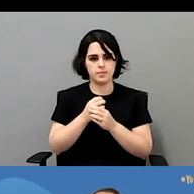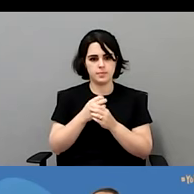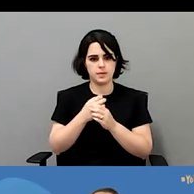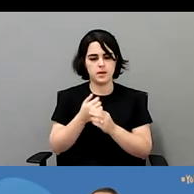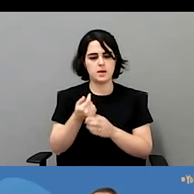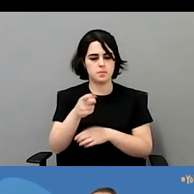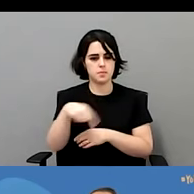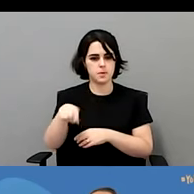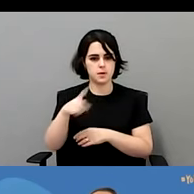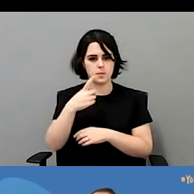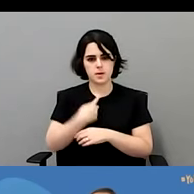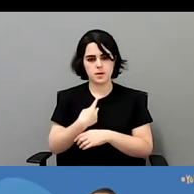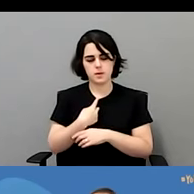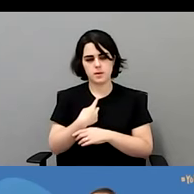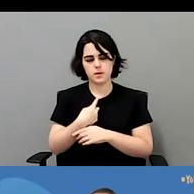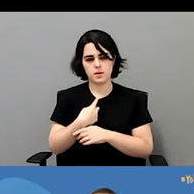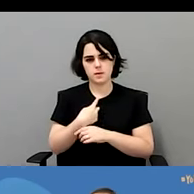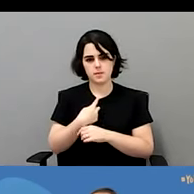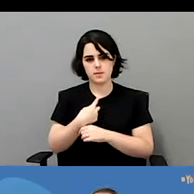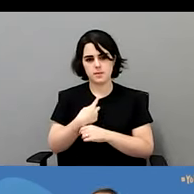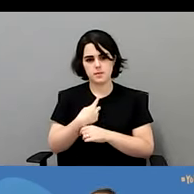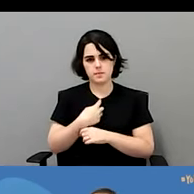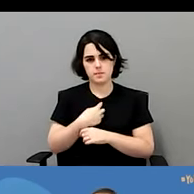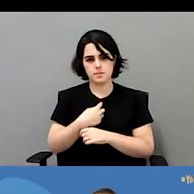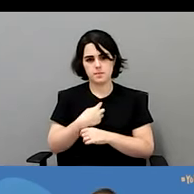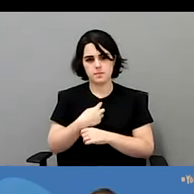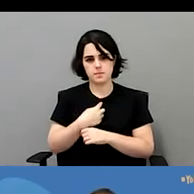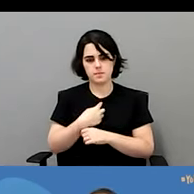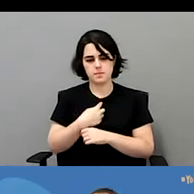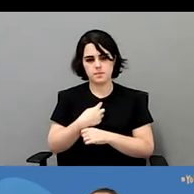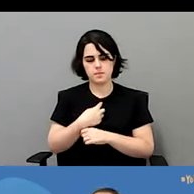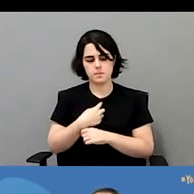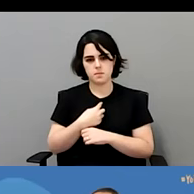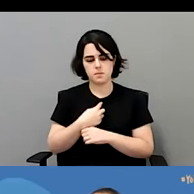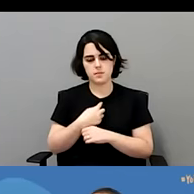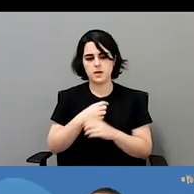Madrid, que donde que dejarlo ya